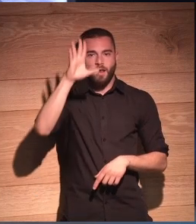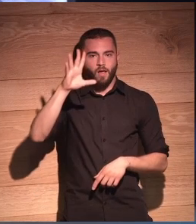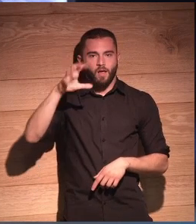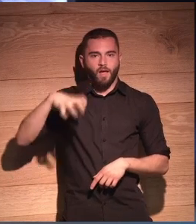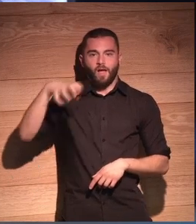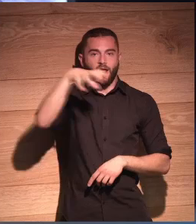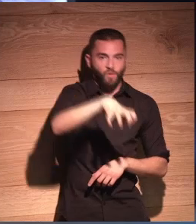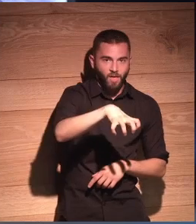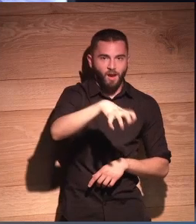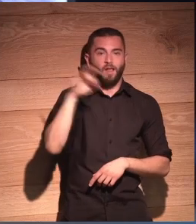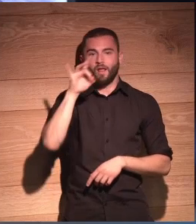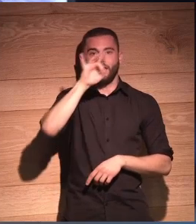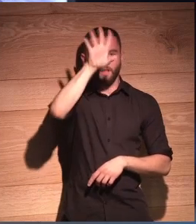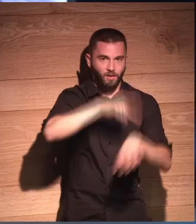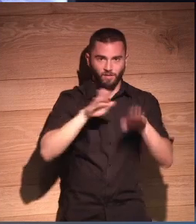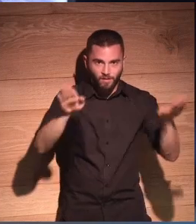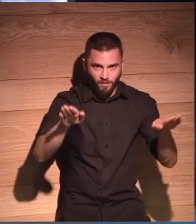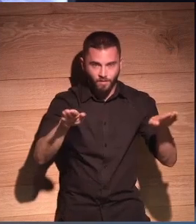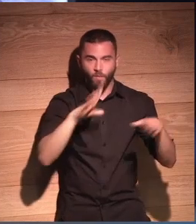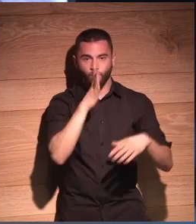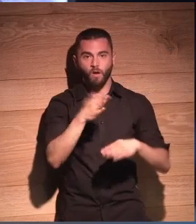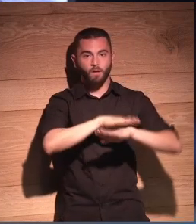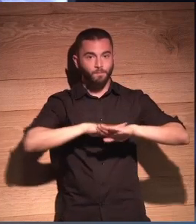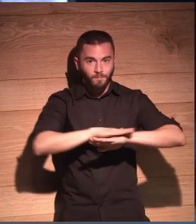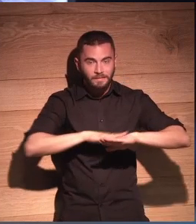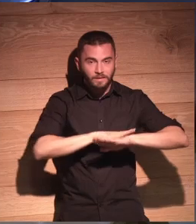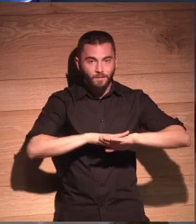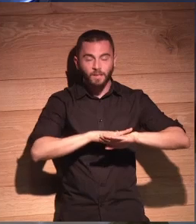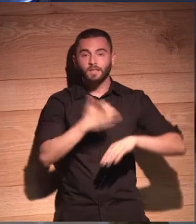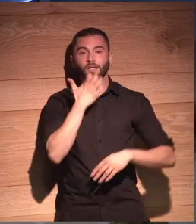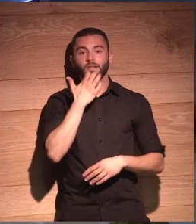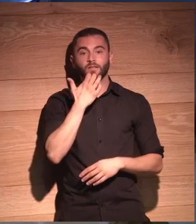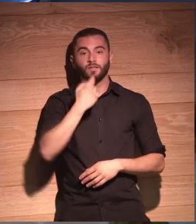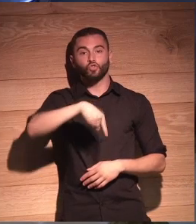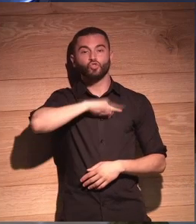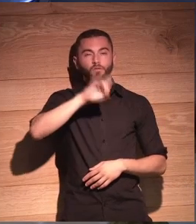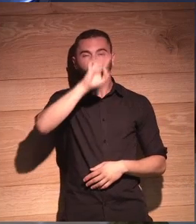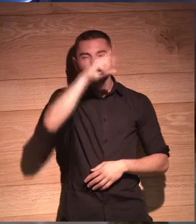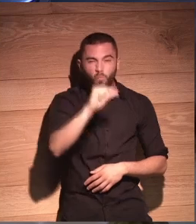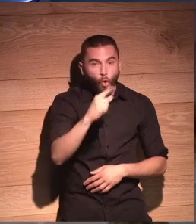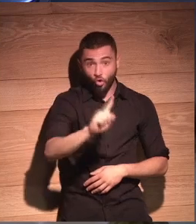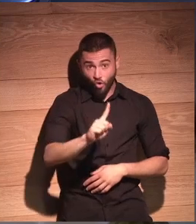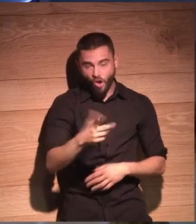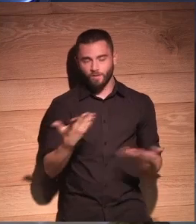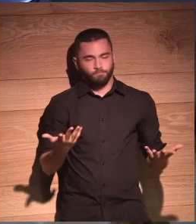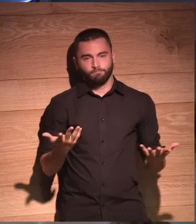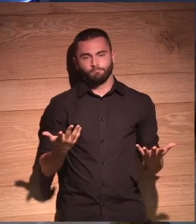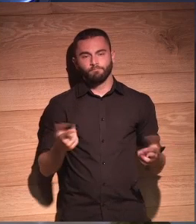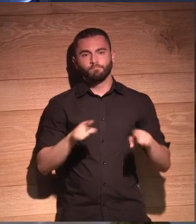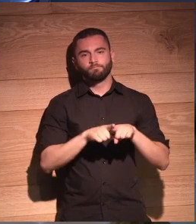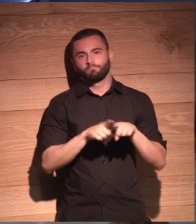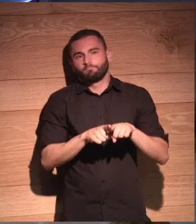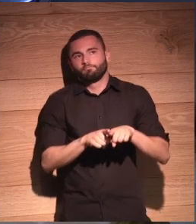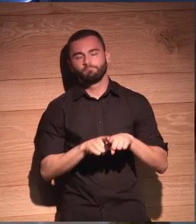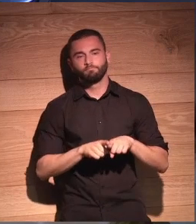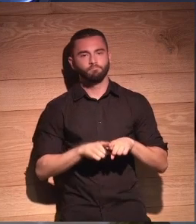y alucinar al mismo tiempo, porque básicamente si no alucináramos un poquito, pues estaríamos, no